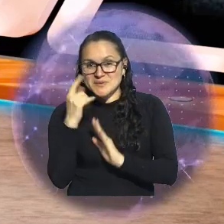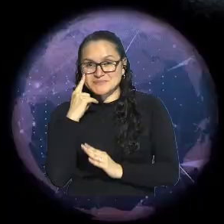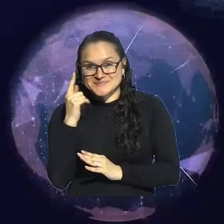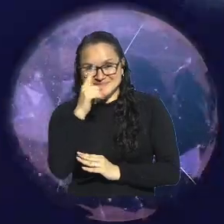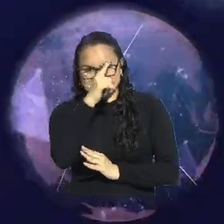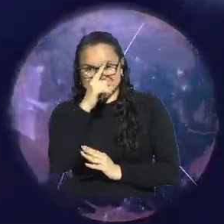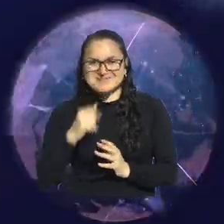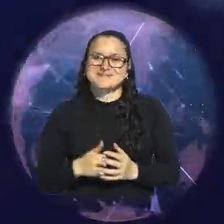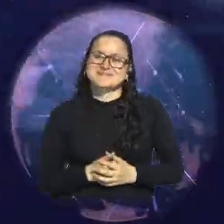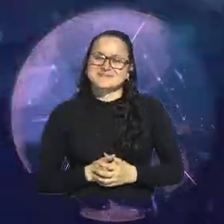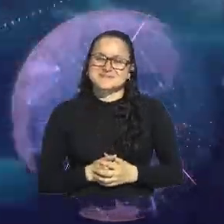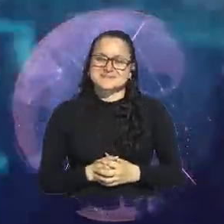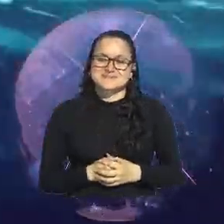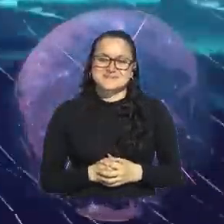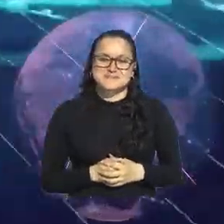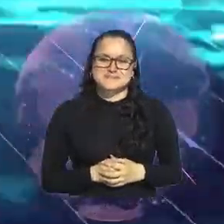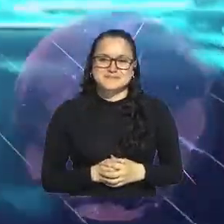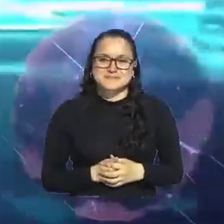cosa